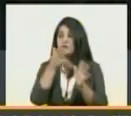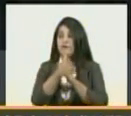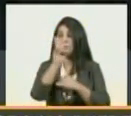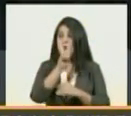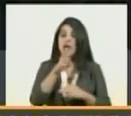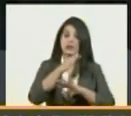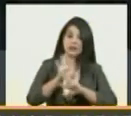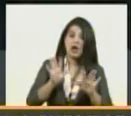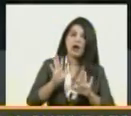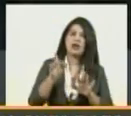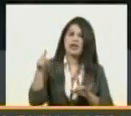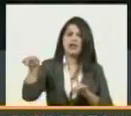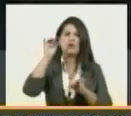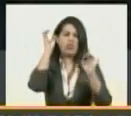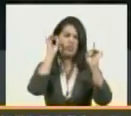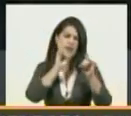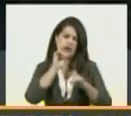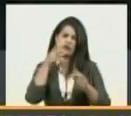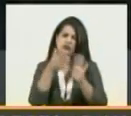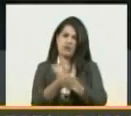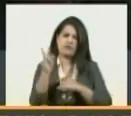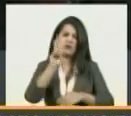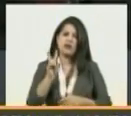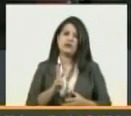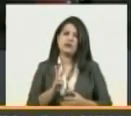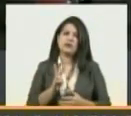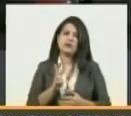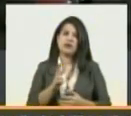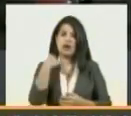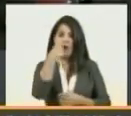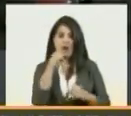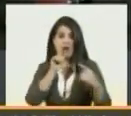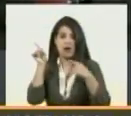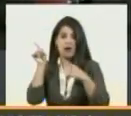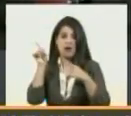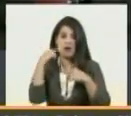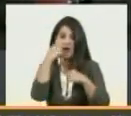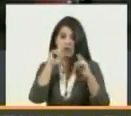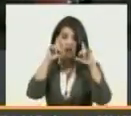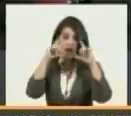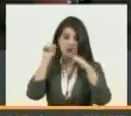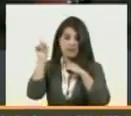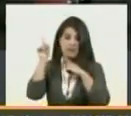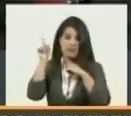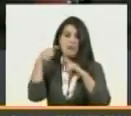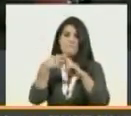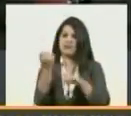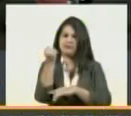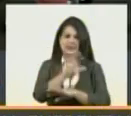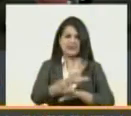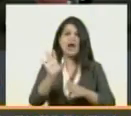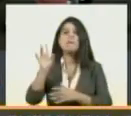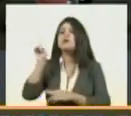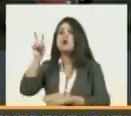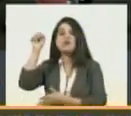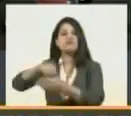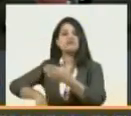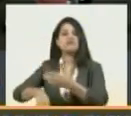saldrán muy mal parados. A esas caras de la derrota, y los derrotó la silla vacía de